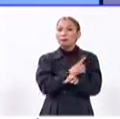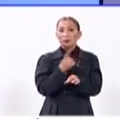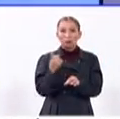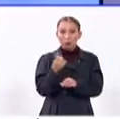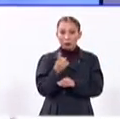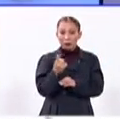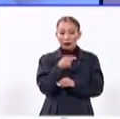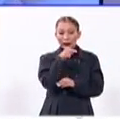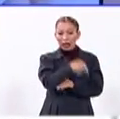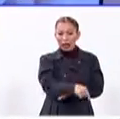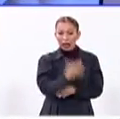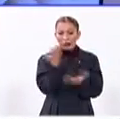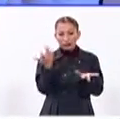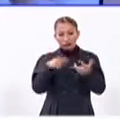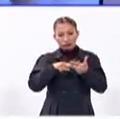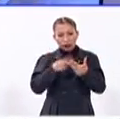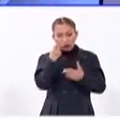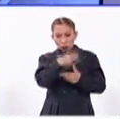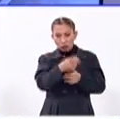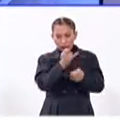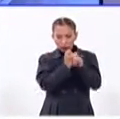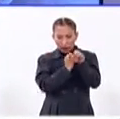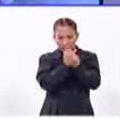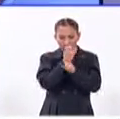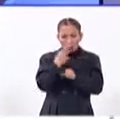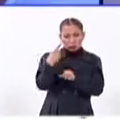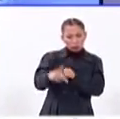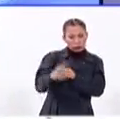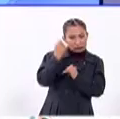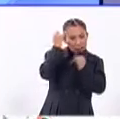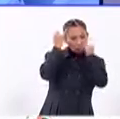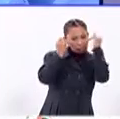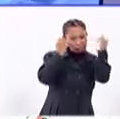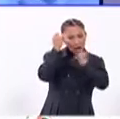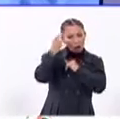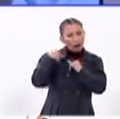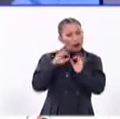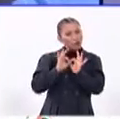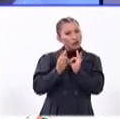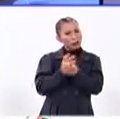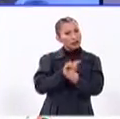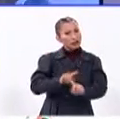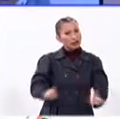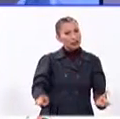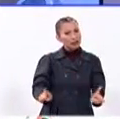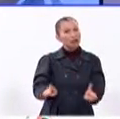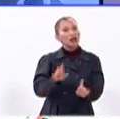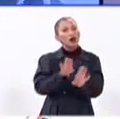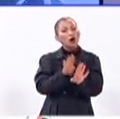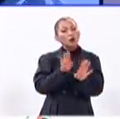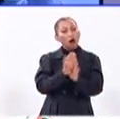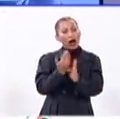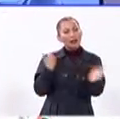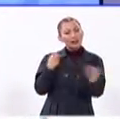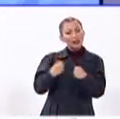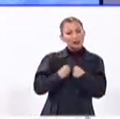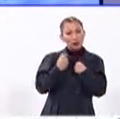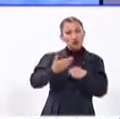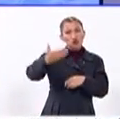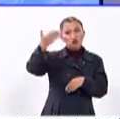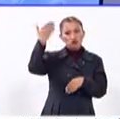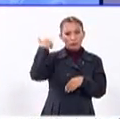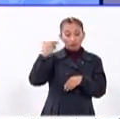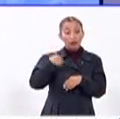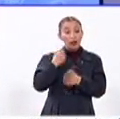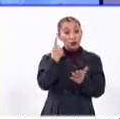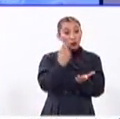porque forjó a partir de sus estudios, a partir de sus teorías, una postura muy distinta de cómo se veía la vida en aquel